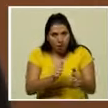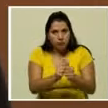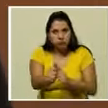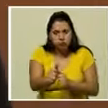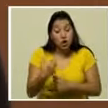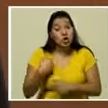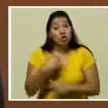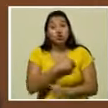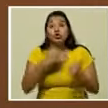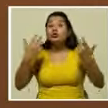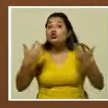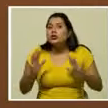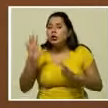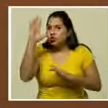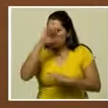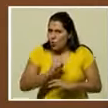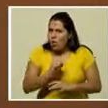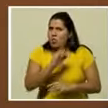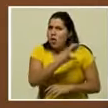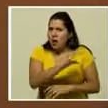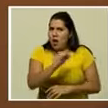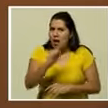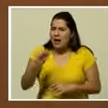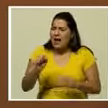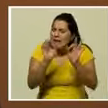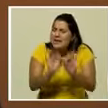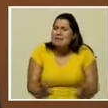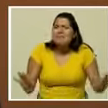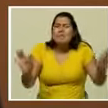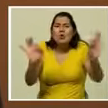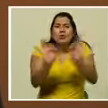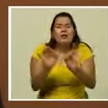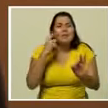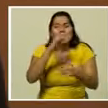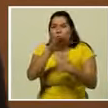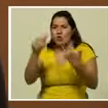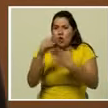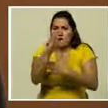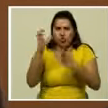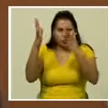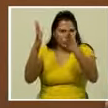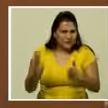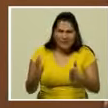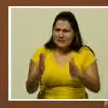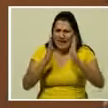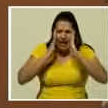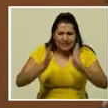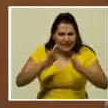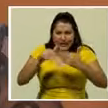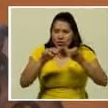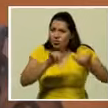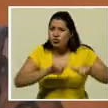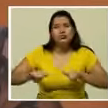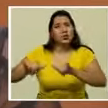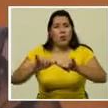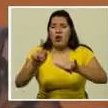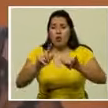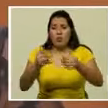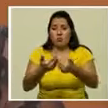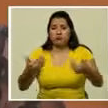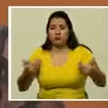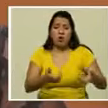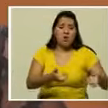de la importancia para todas las y los costarricenses en una caja robusta y sólida que no distingue entre ricos ni pobres en cuanto a la atención. Hay muchos asuntos